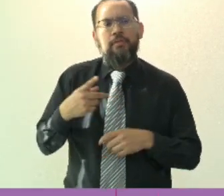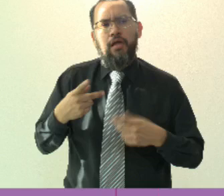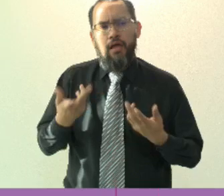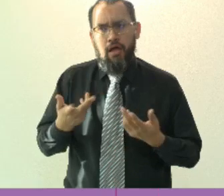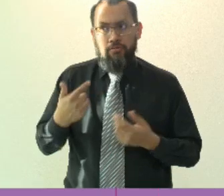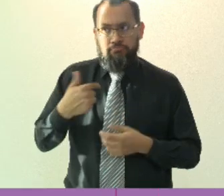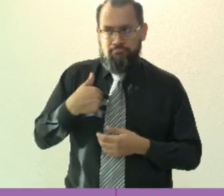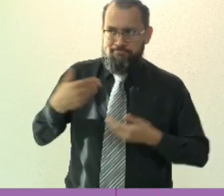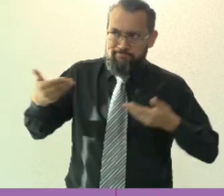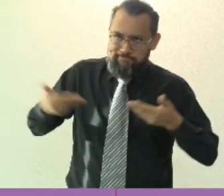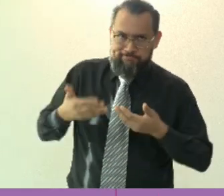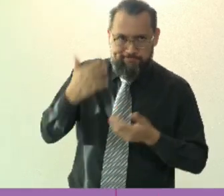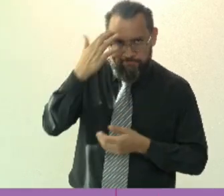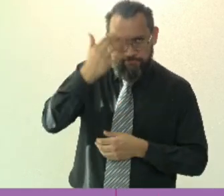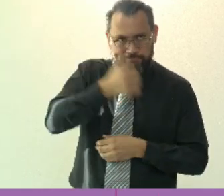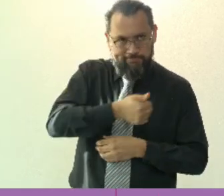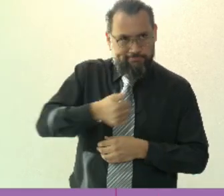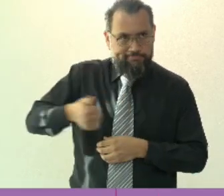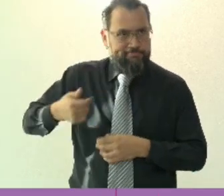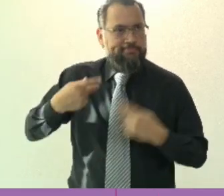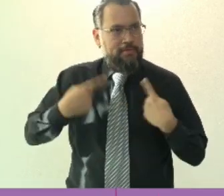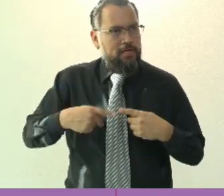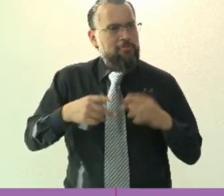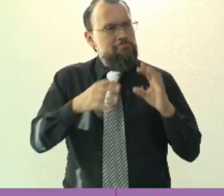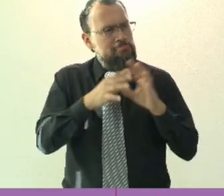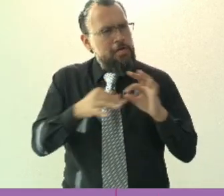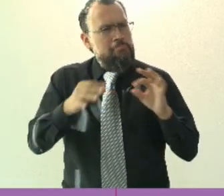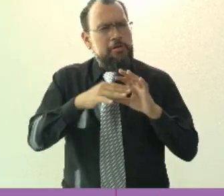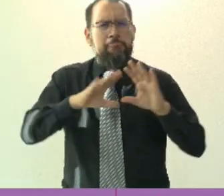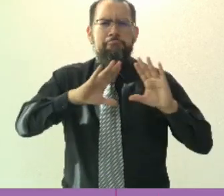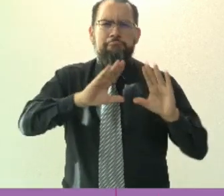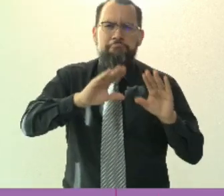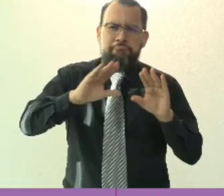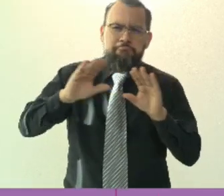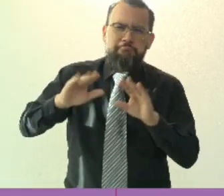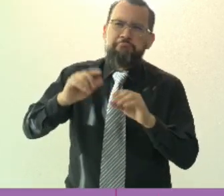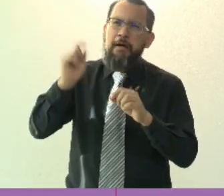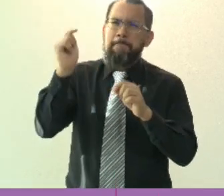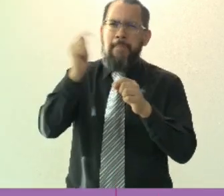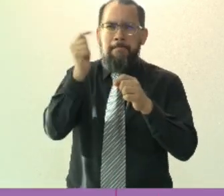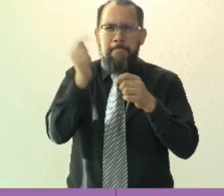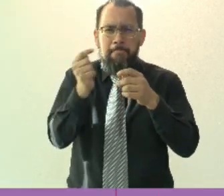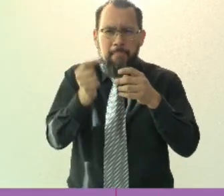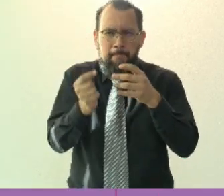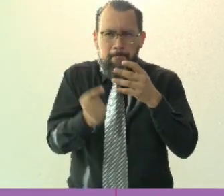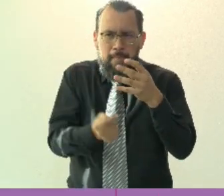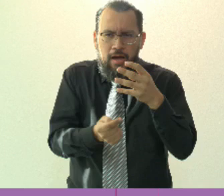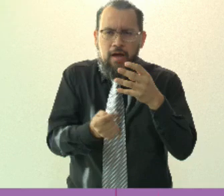honro en presentarles, nos están enseñando esos puntos